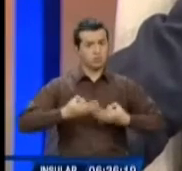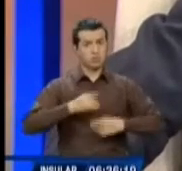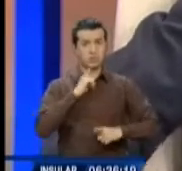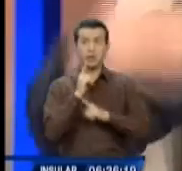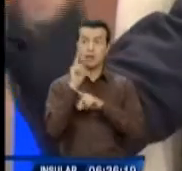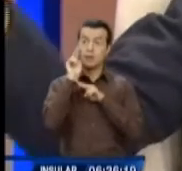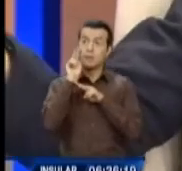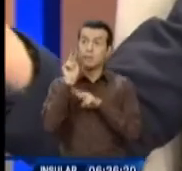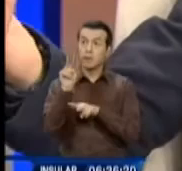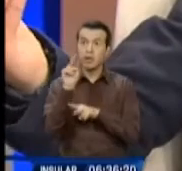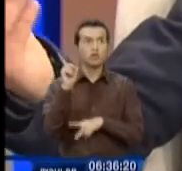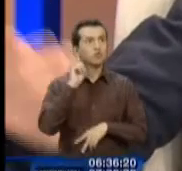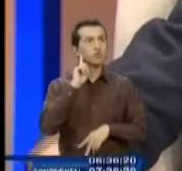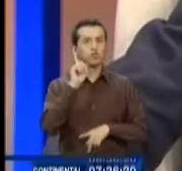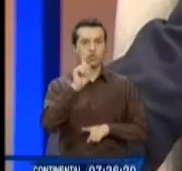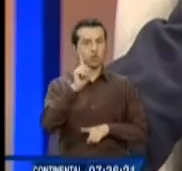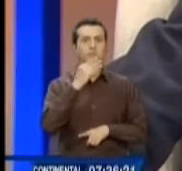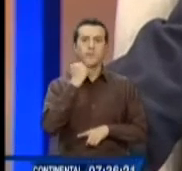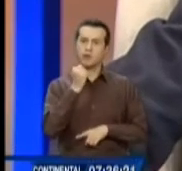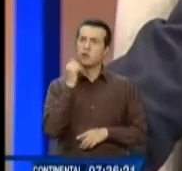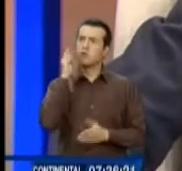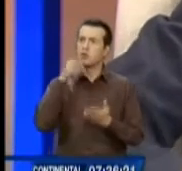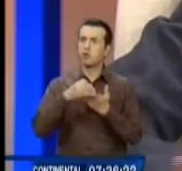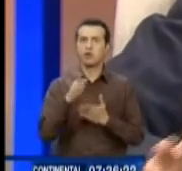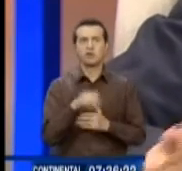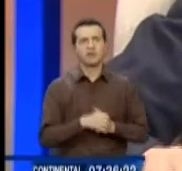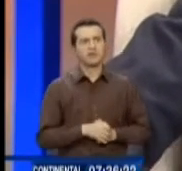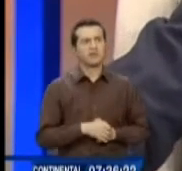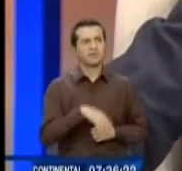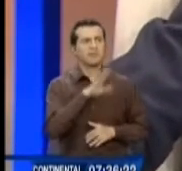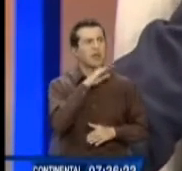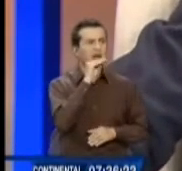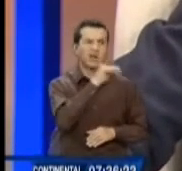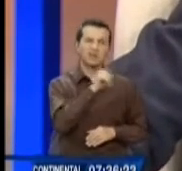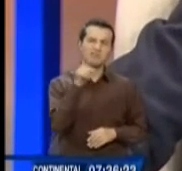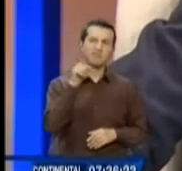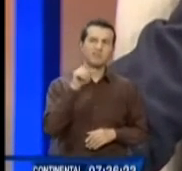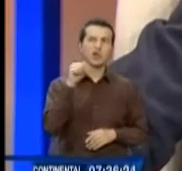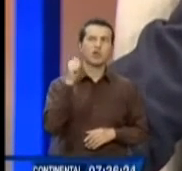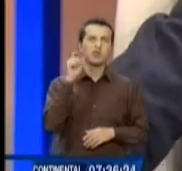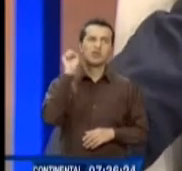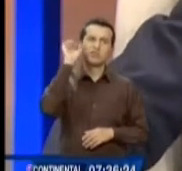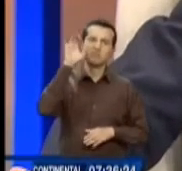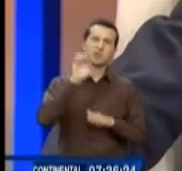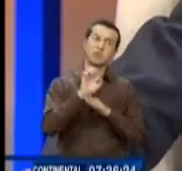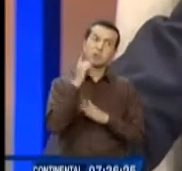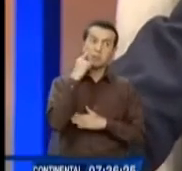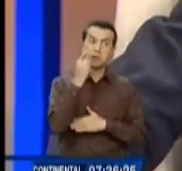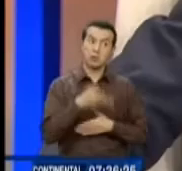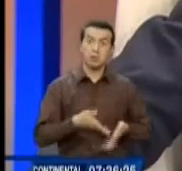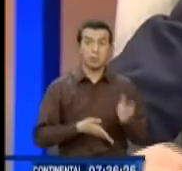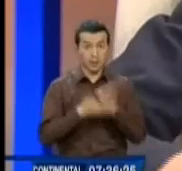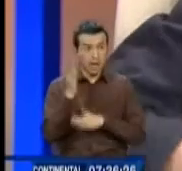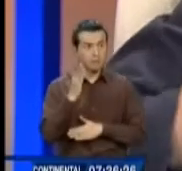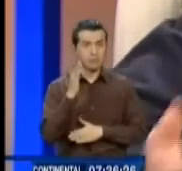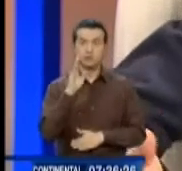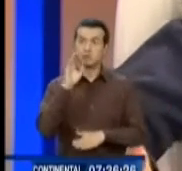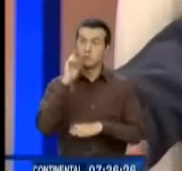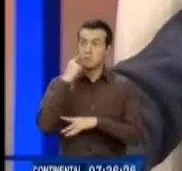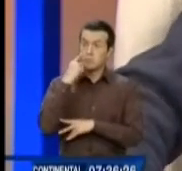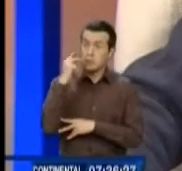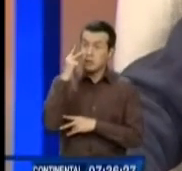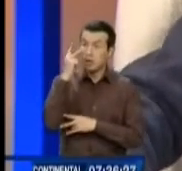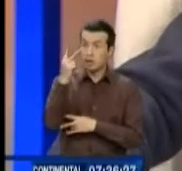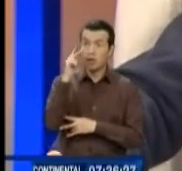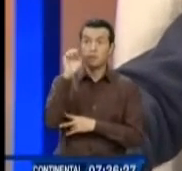de lo que ve y no de lo que escucha, ¿no? Porque pasa mucho que nos quedamos con el boca a boca de hay otra película ecuatoriana. Bueno, vamos al cine, vamos a verla, apostemos